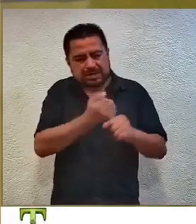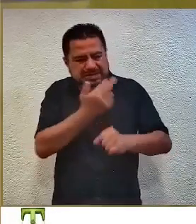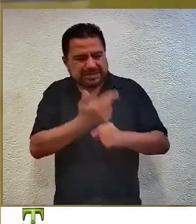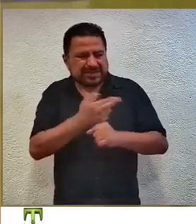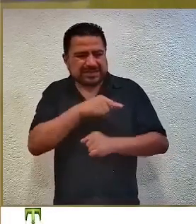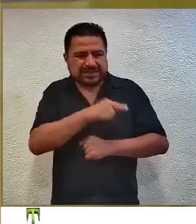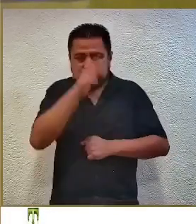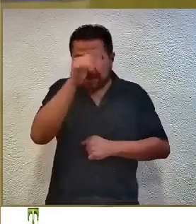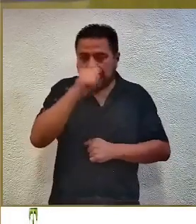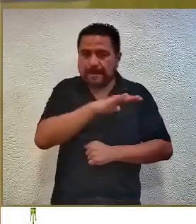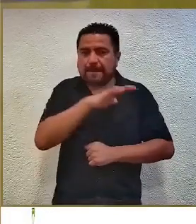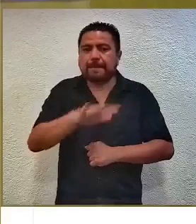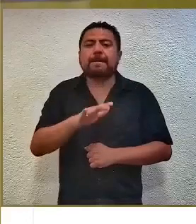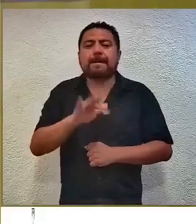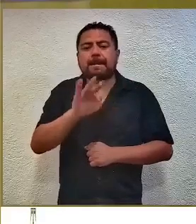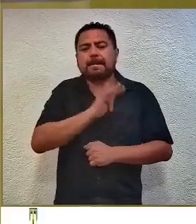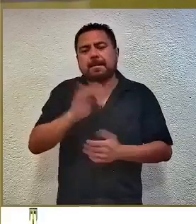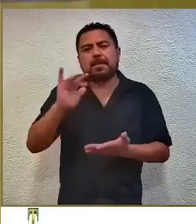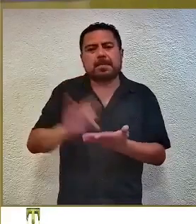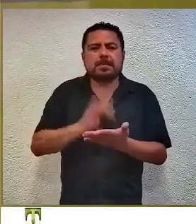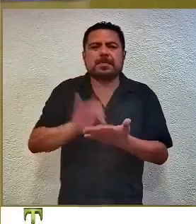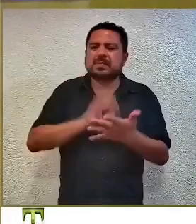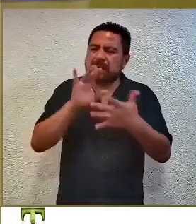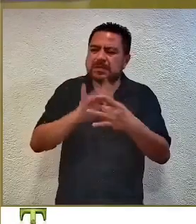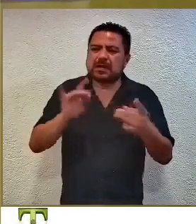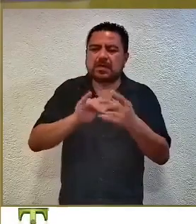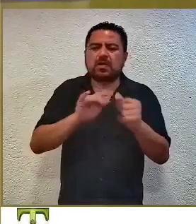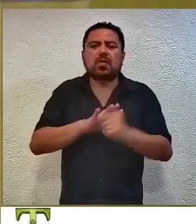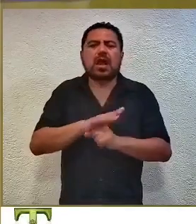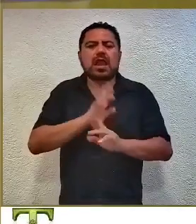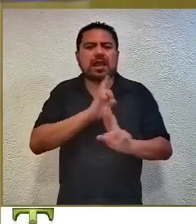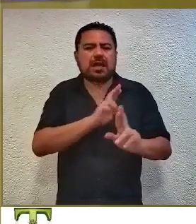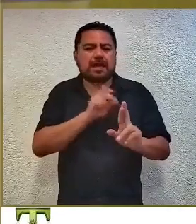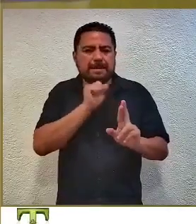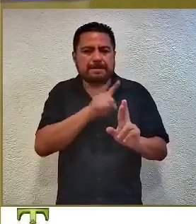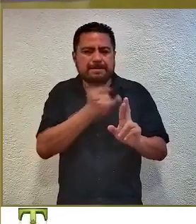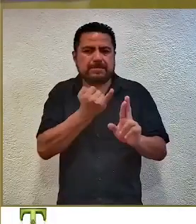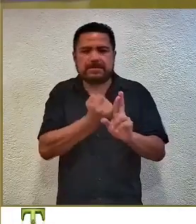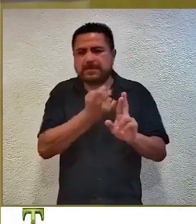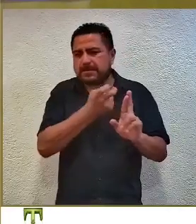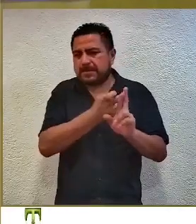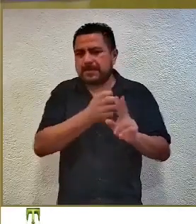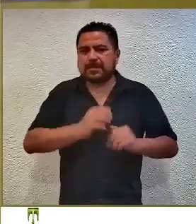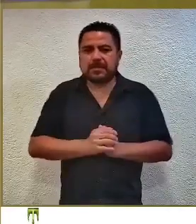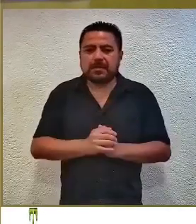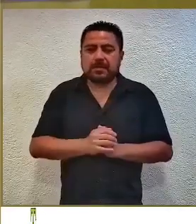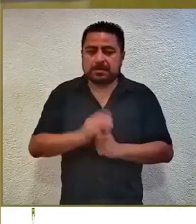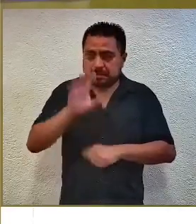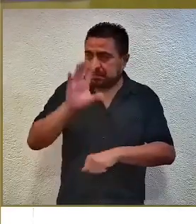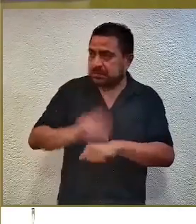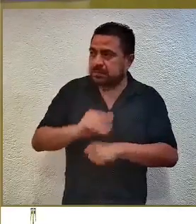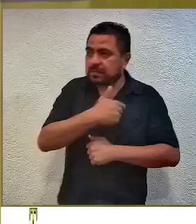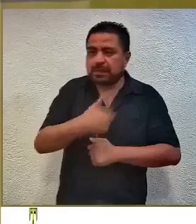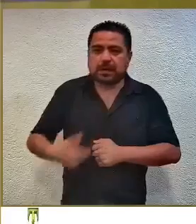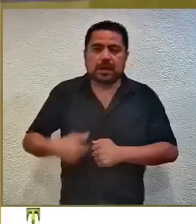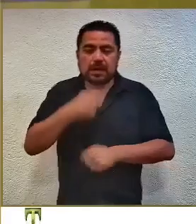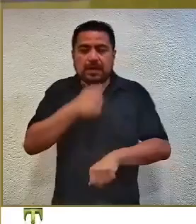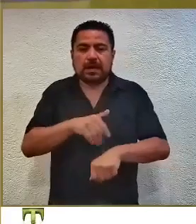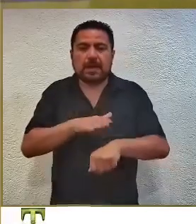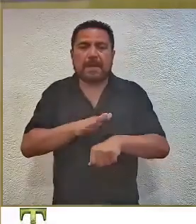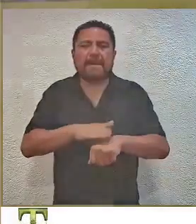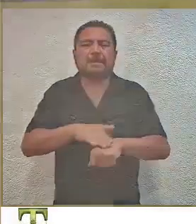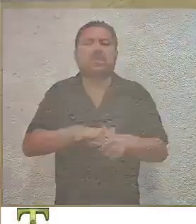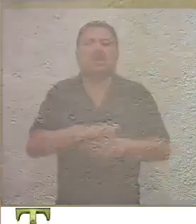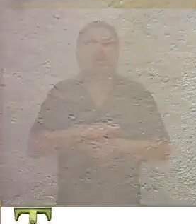de Acuerdos nos apoye con la cuenta y resolutivo del mismo. Con su autorización, magistrada presidenta, doy cuenta con el proyecto de laudo